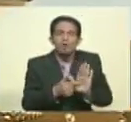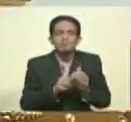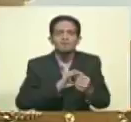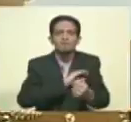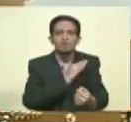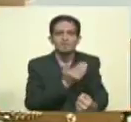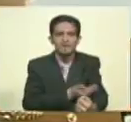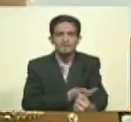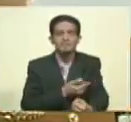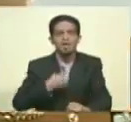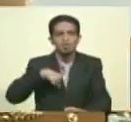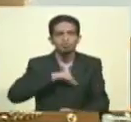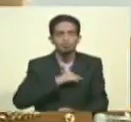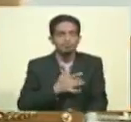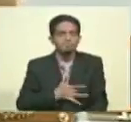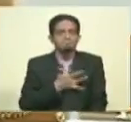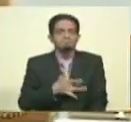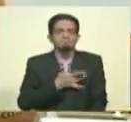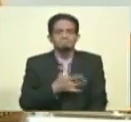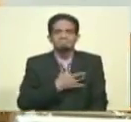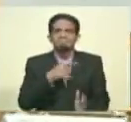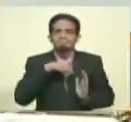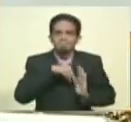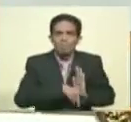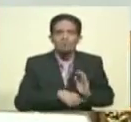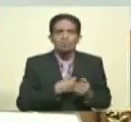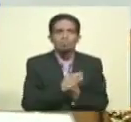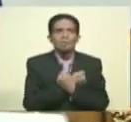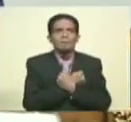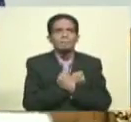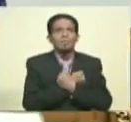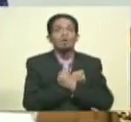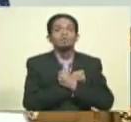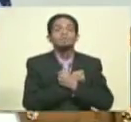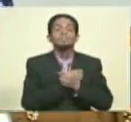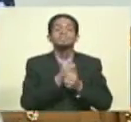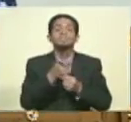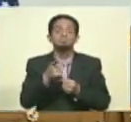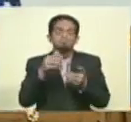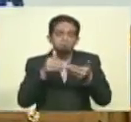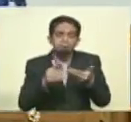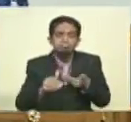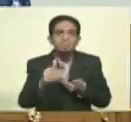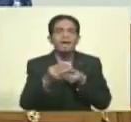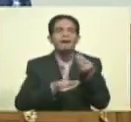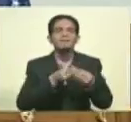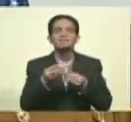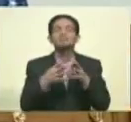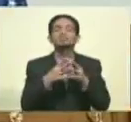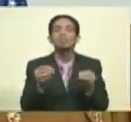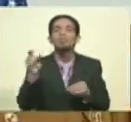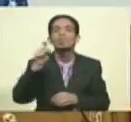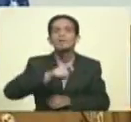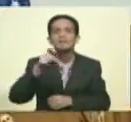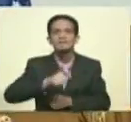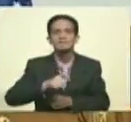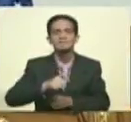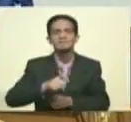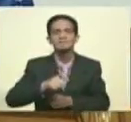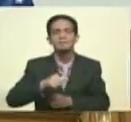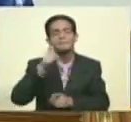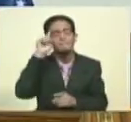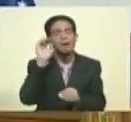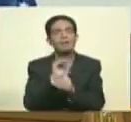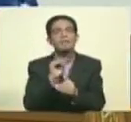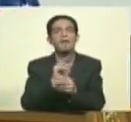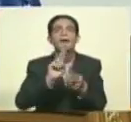nos animan profundos sentimientos de amor, y vamos a seguir haciendo todo lo que sea necesario para preservar la paz, pero que nadie